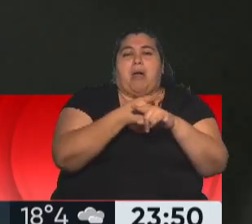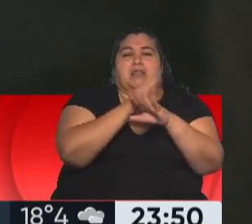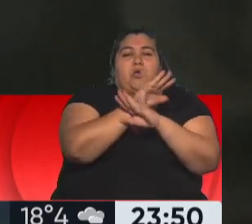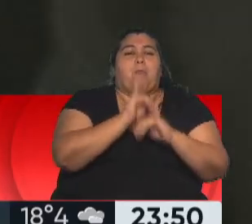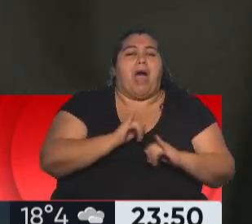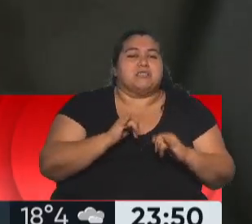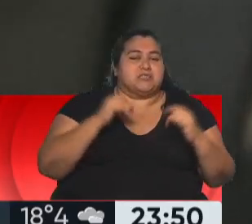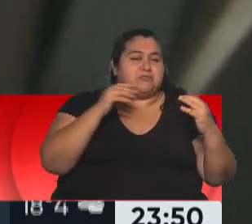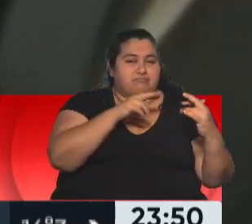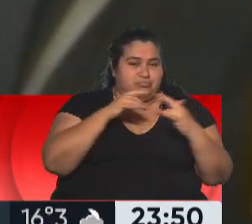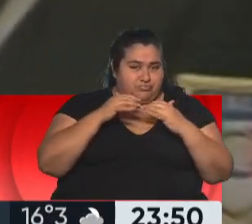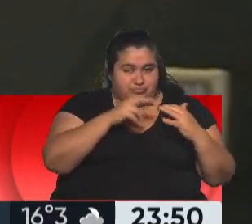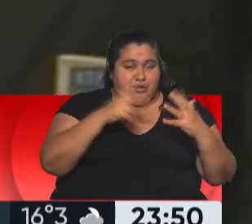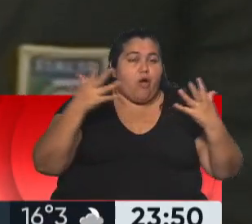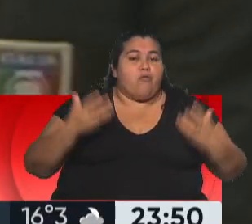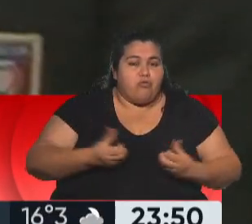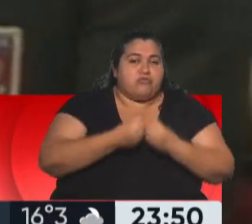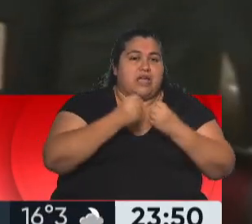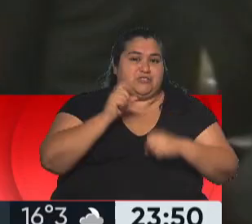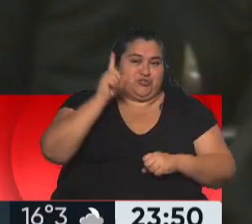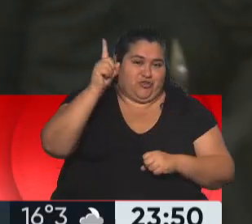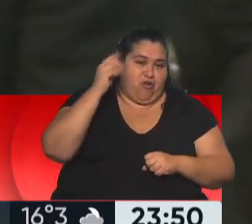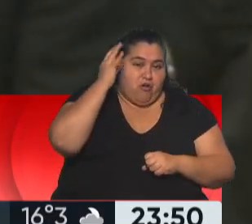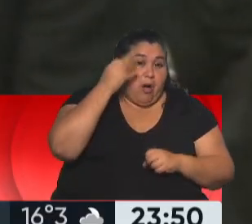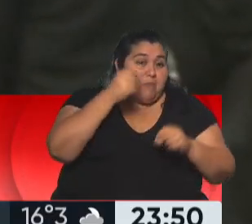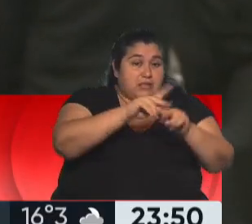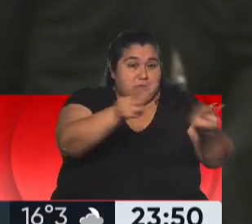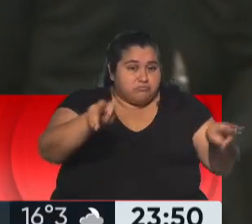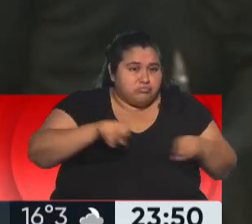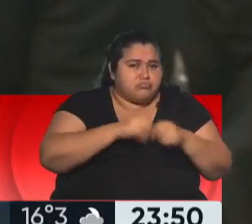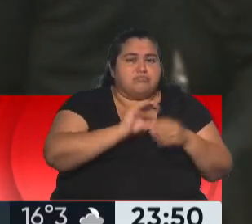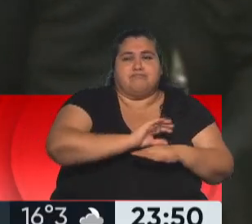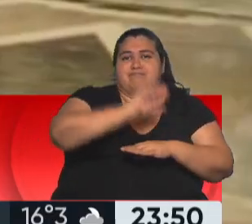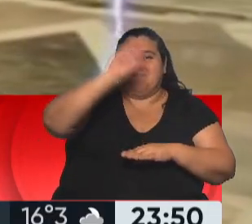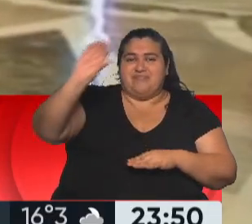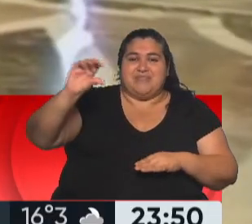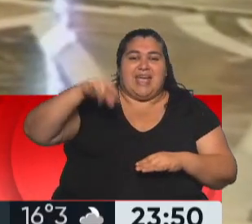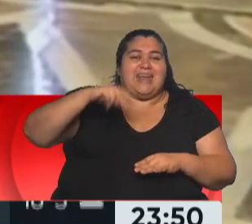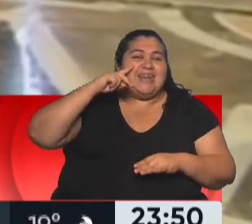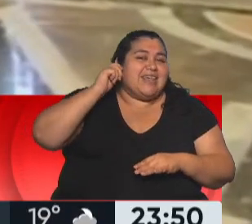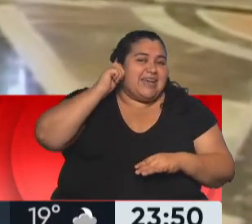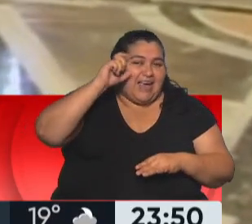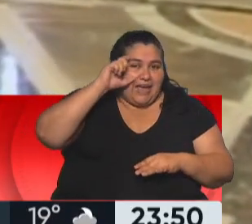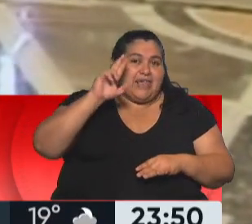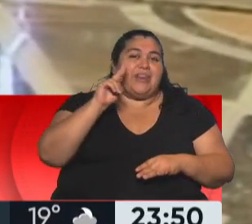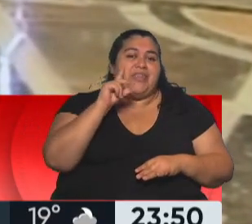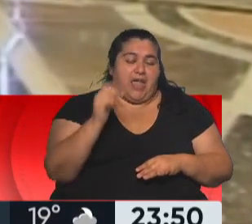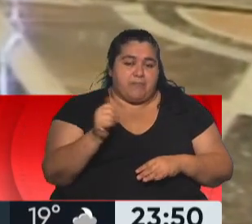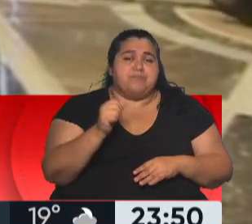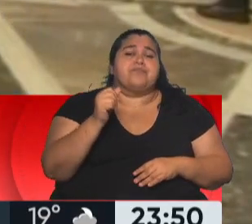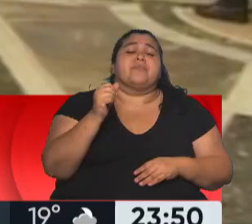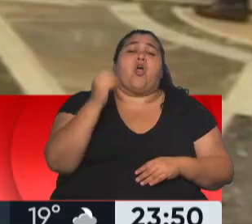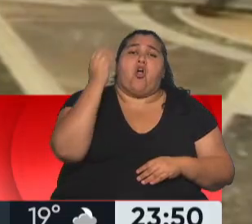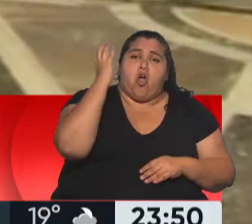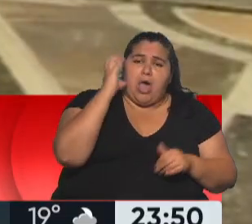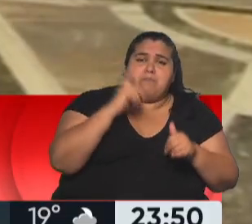destino de la Fundación Yoloes, que el dinero fue a Nigeria. Bueno, Messi, Colapinto, todos de una manera u otra